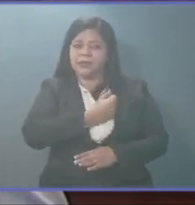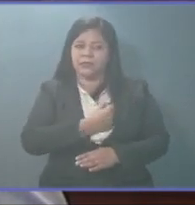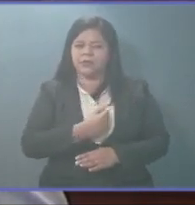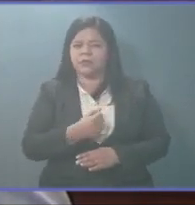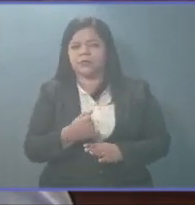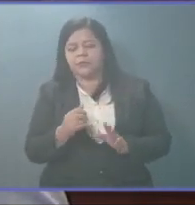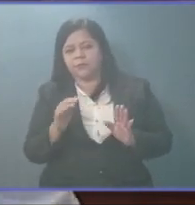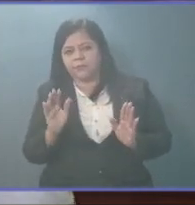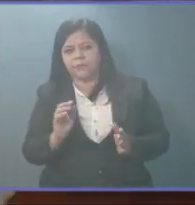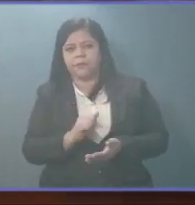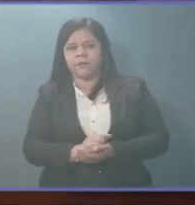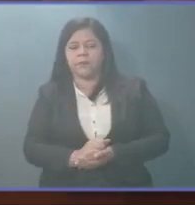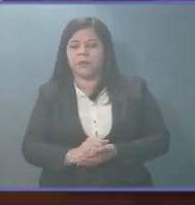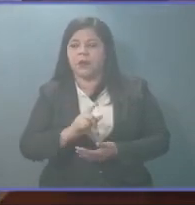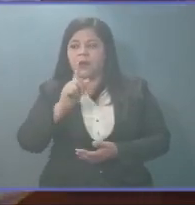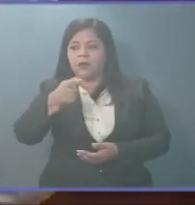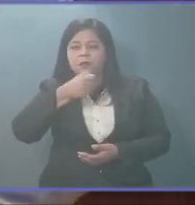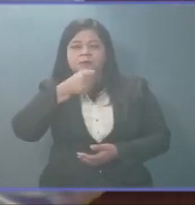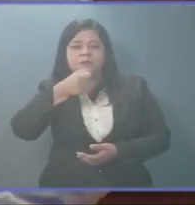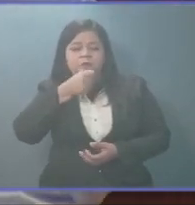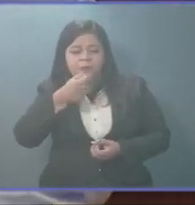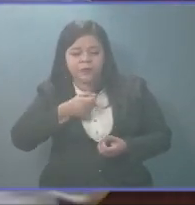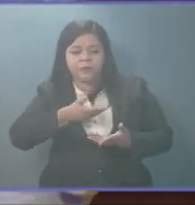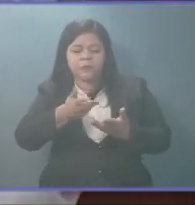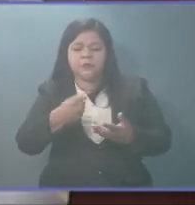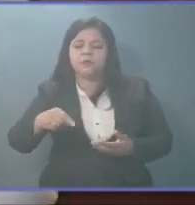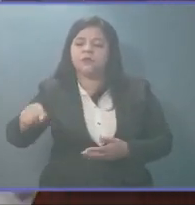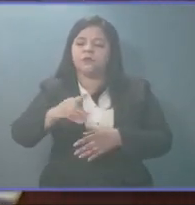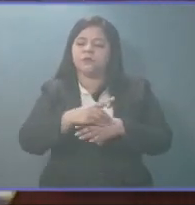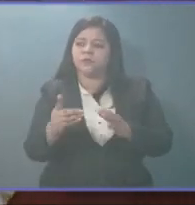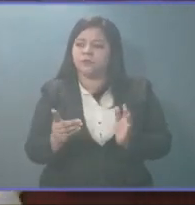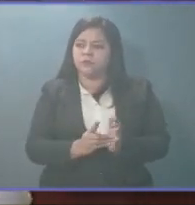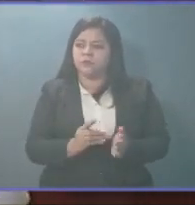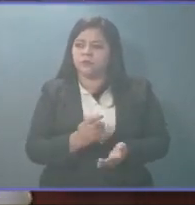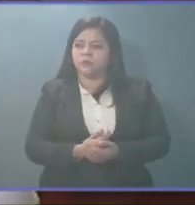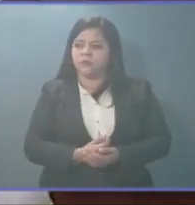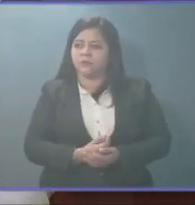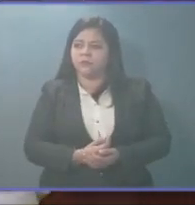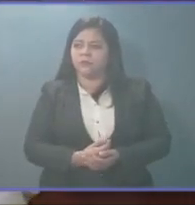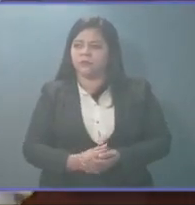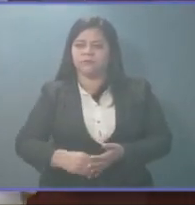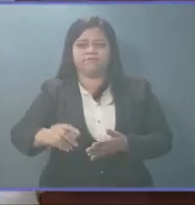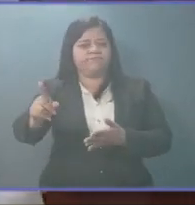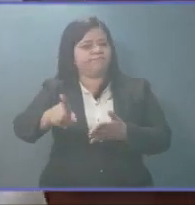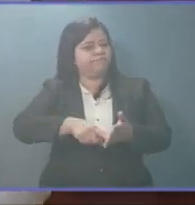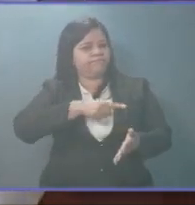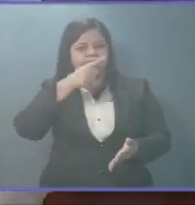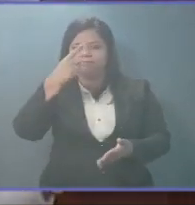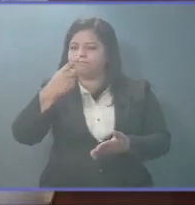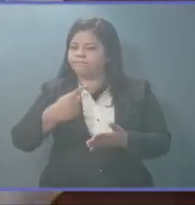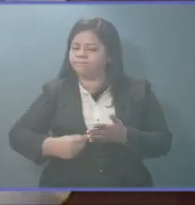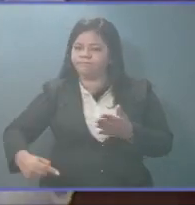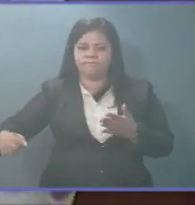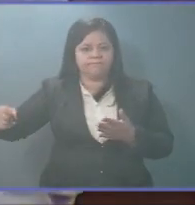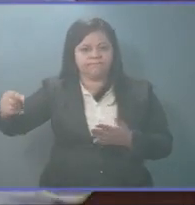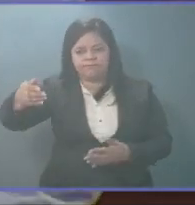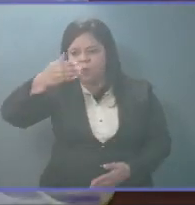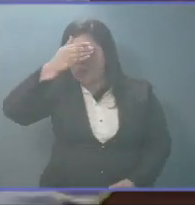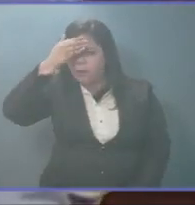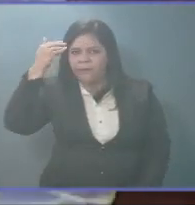cierto, hay un mensaje de los lugareños para ustedes, diputados. Prohibido olvidar, prohibido